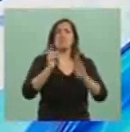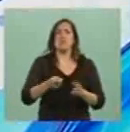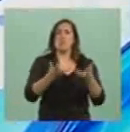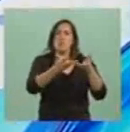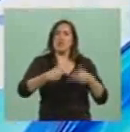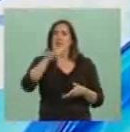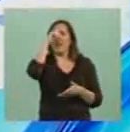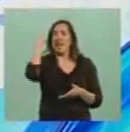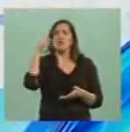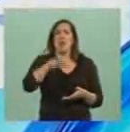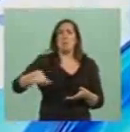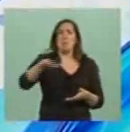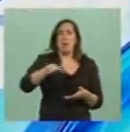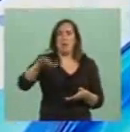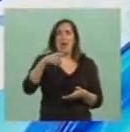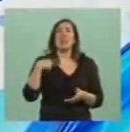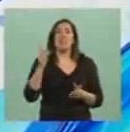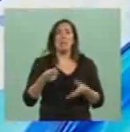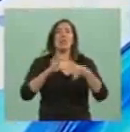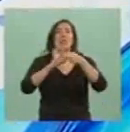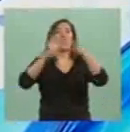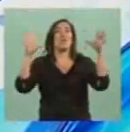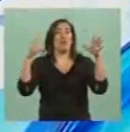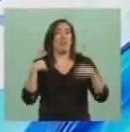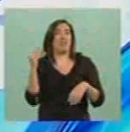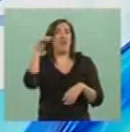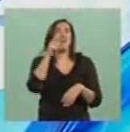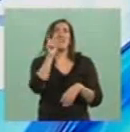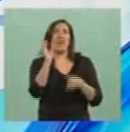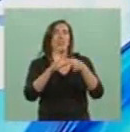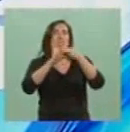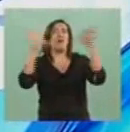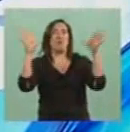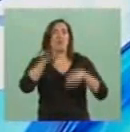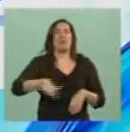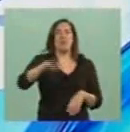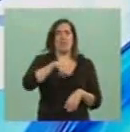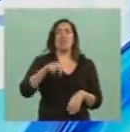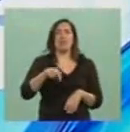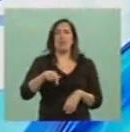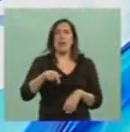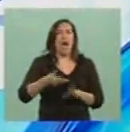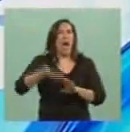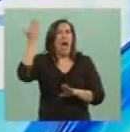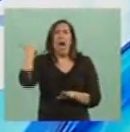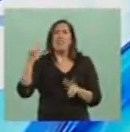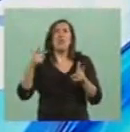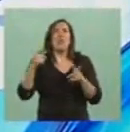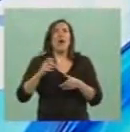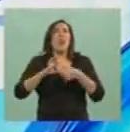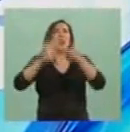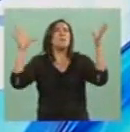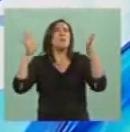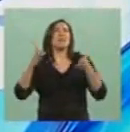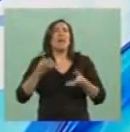llaman, nacional, popular, y yo le agrego, y democrático, porque además digo que jamás hubo tal libertad de expresión